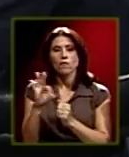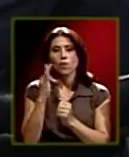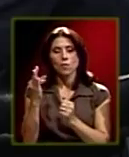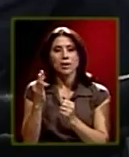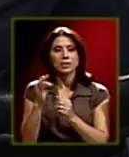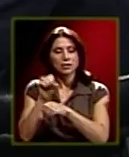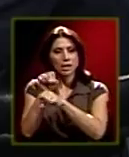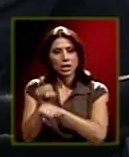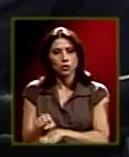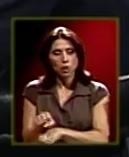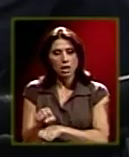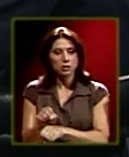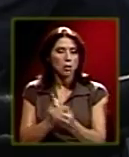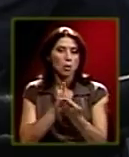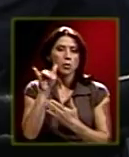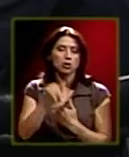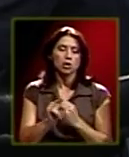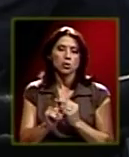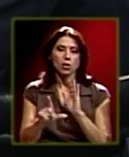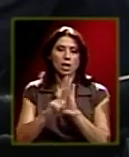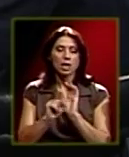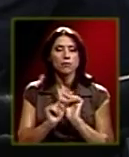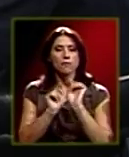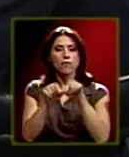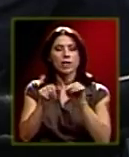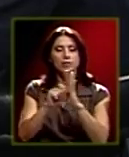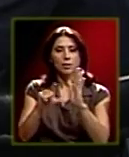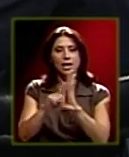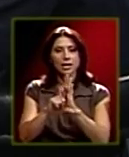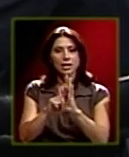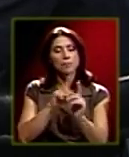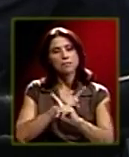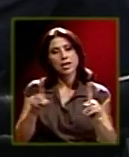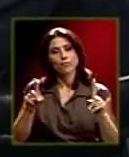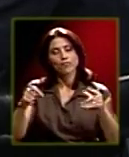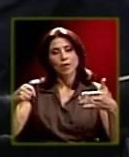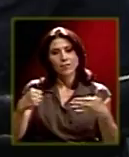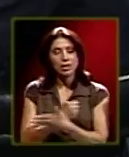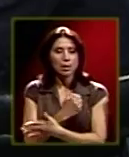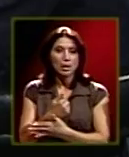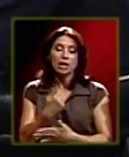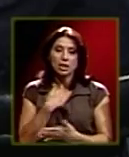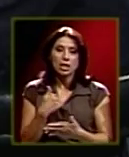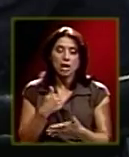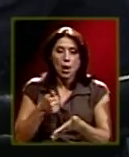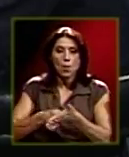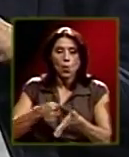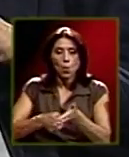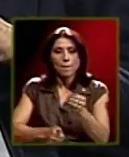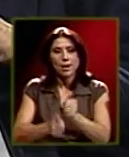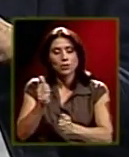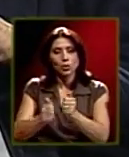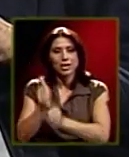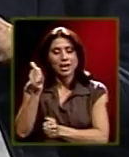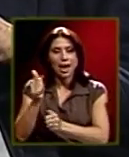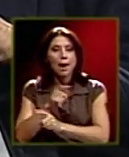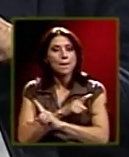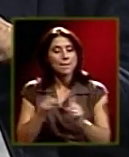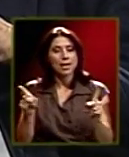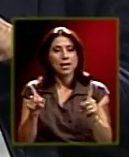Asamblea Legislativa, pero lamentablemente, aunque se contaba con una mayoría, la